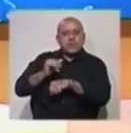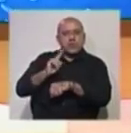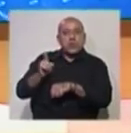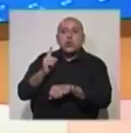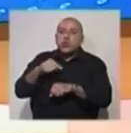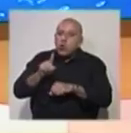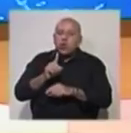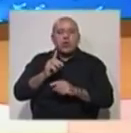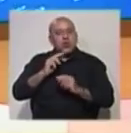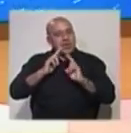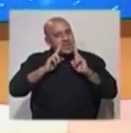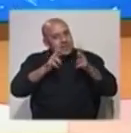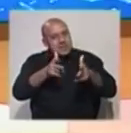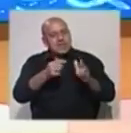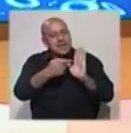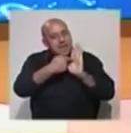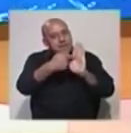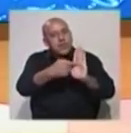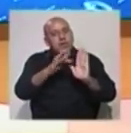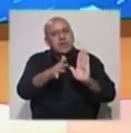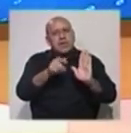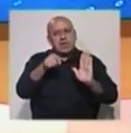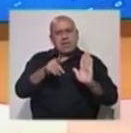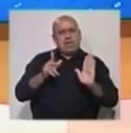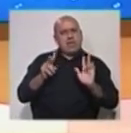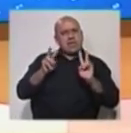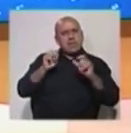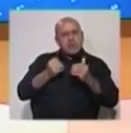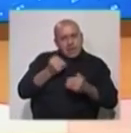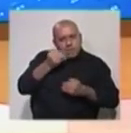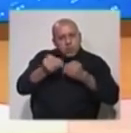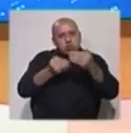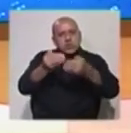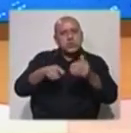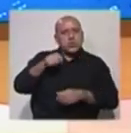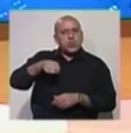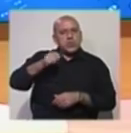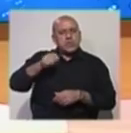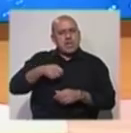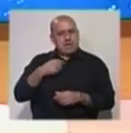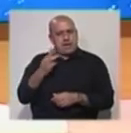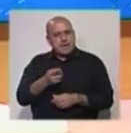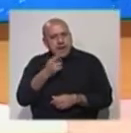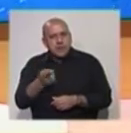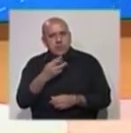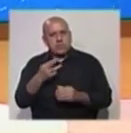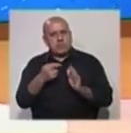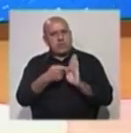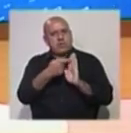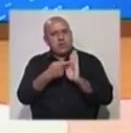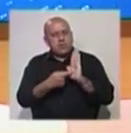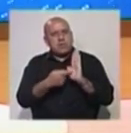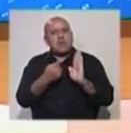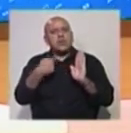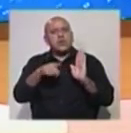y relatan uno a uno son las debilidades marcadas de un proceso judicial que ha tenido irregularidades. Pero no solamente